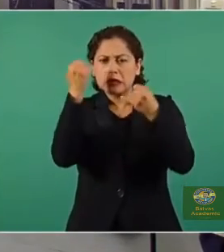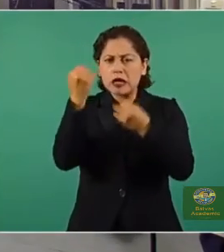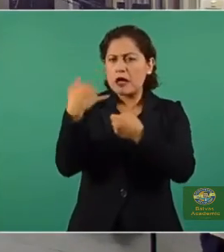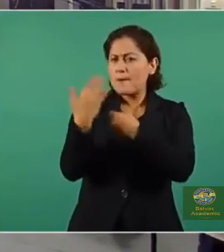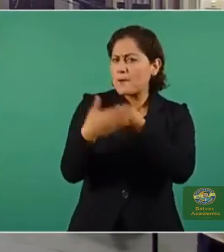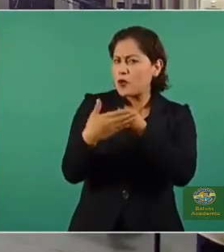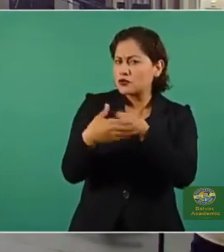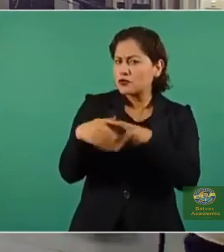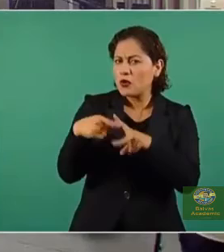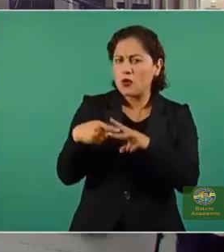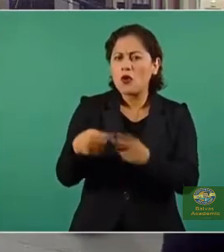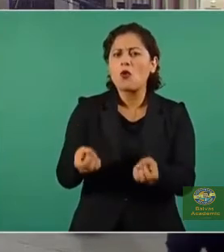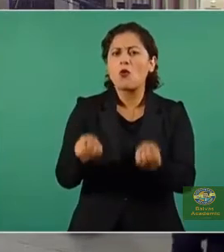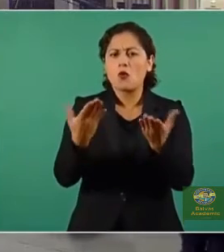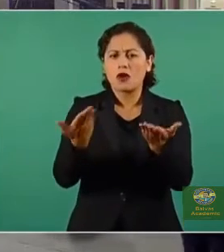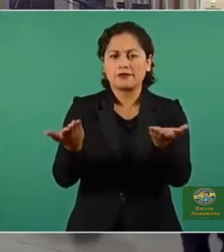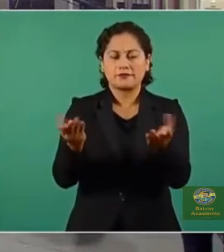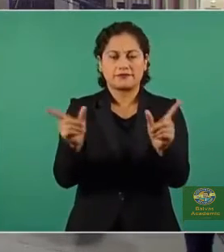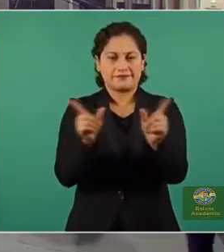lo quieren.